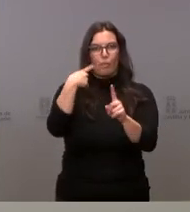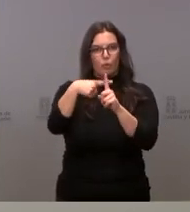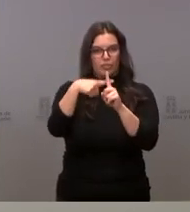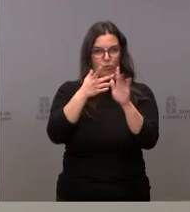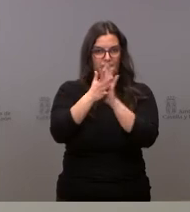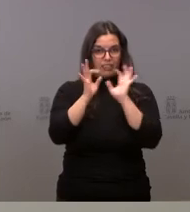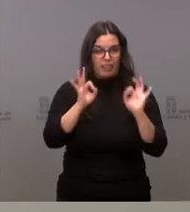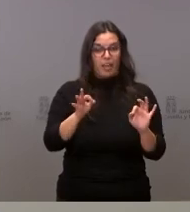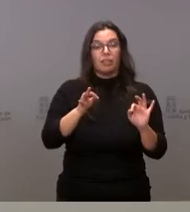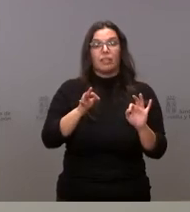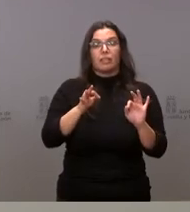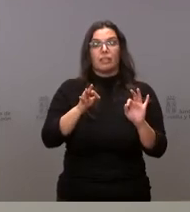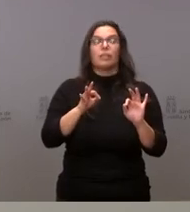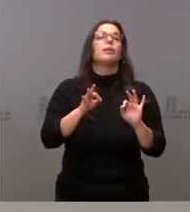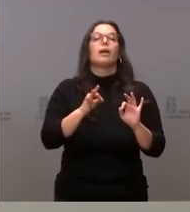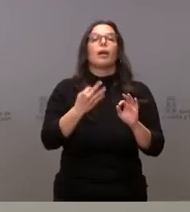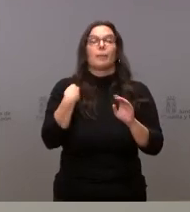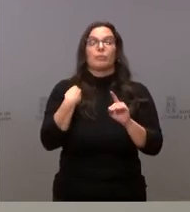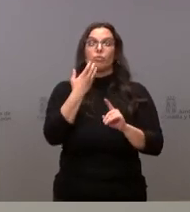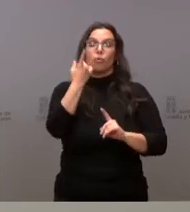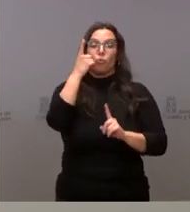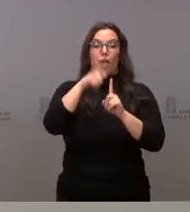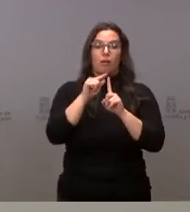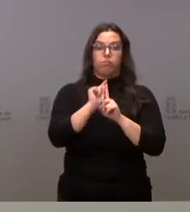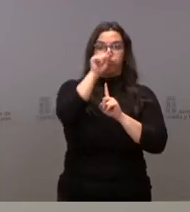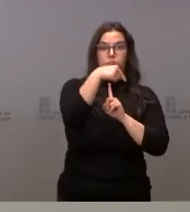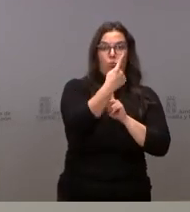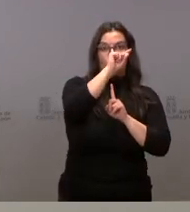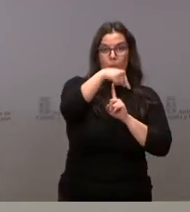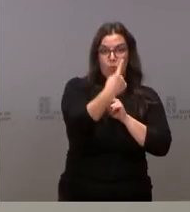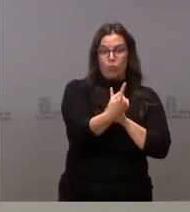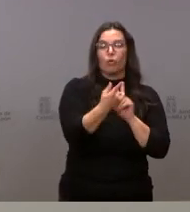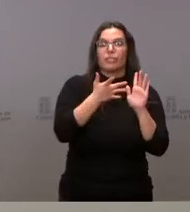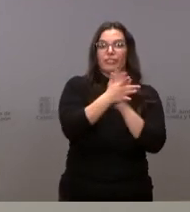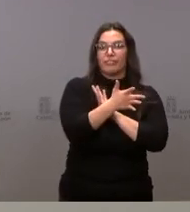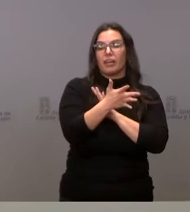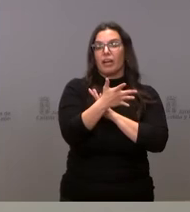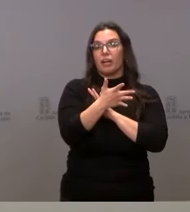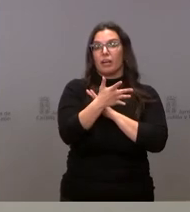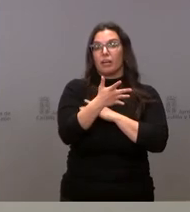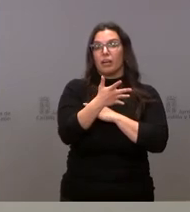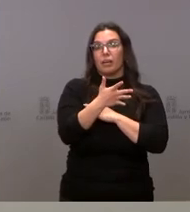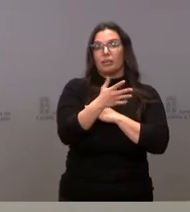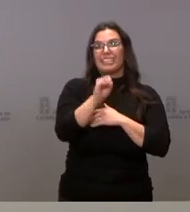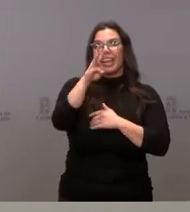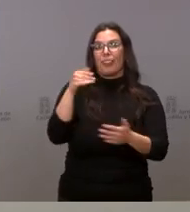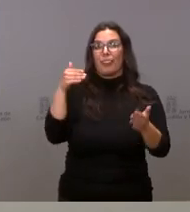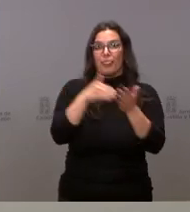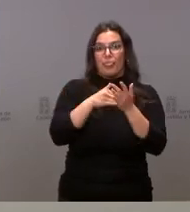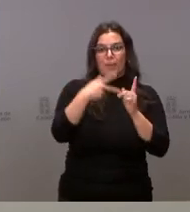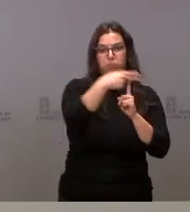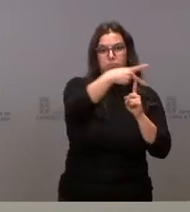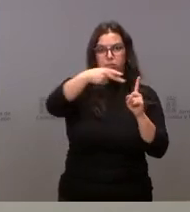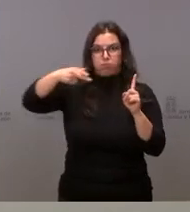atendiendo al número reproductivo básico prácticamente de 1,1 pues aproximadamente supondría cortar 13000 cadenas de